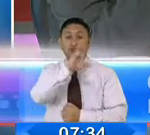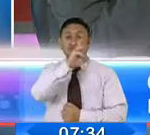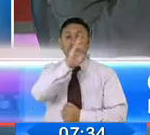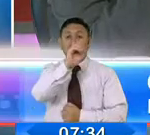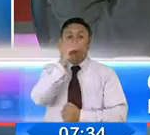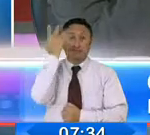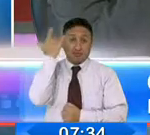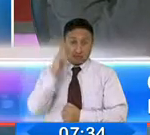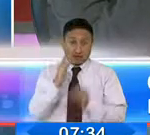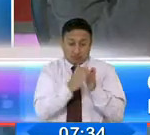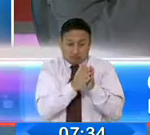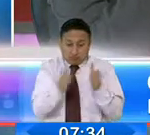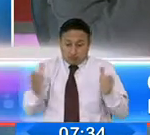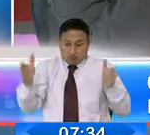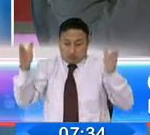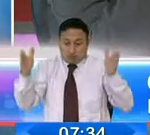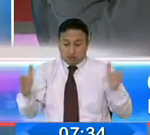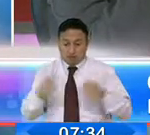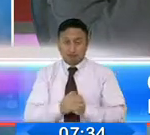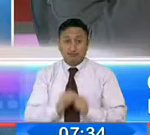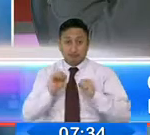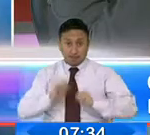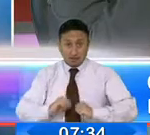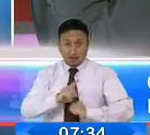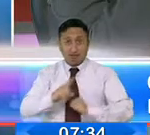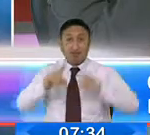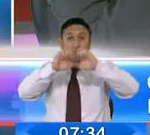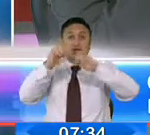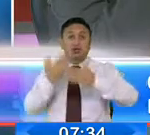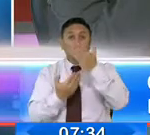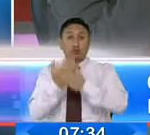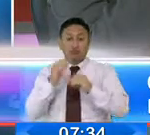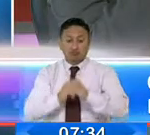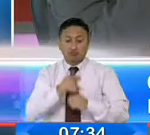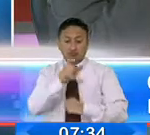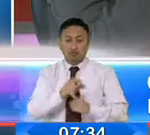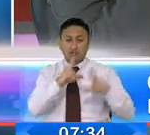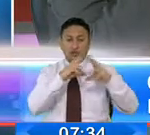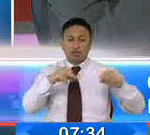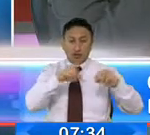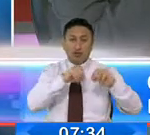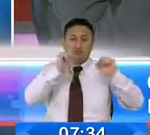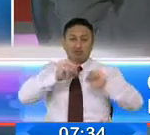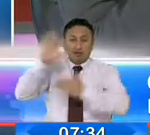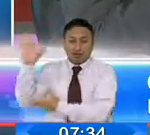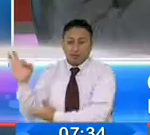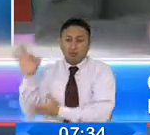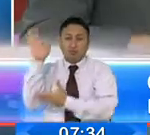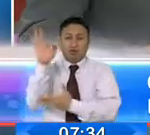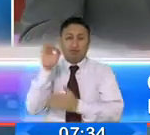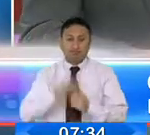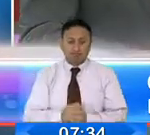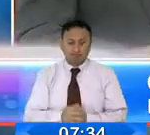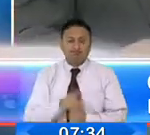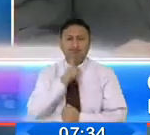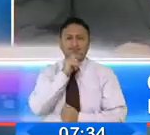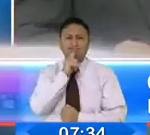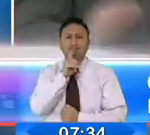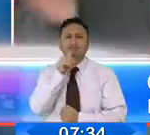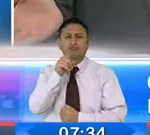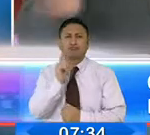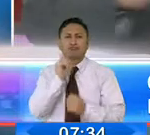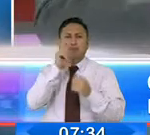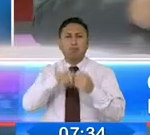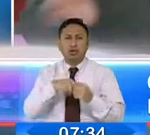para emprendimientos y MIPYMES a personas naturales y jurídicas. Eso es muy... Le iba a preguntar, ¿quiénes pueden aplicar en esto?